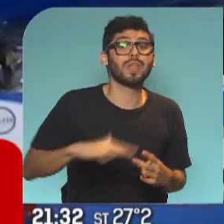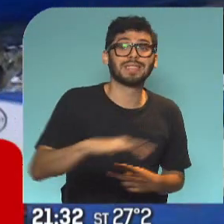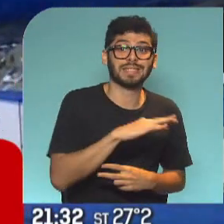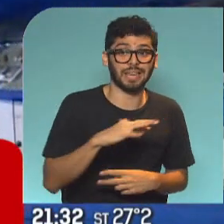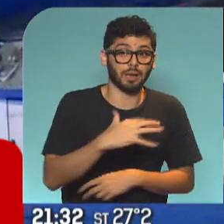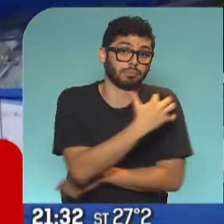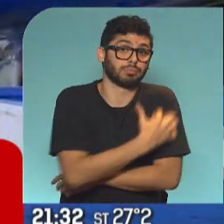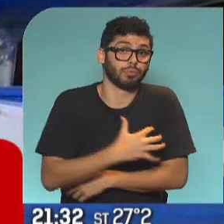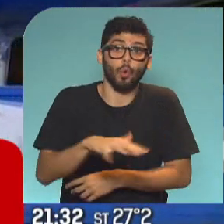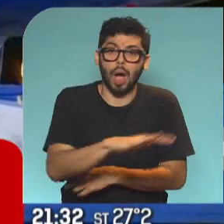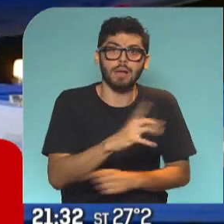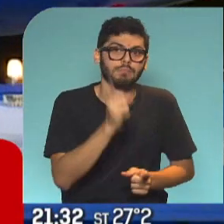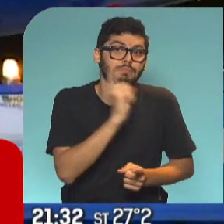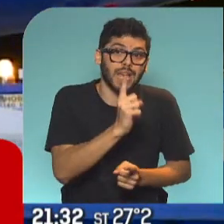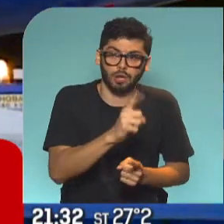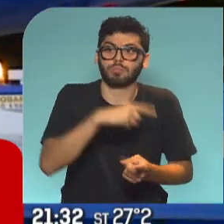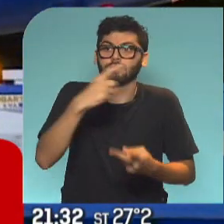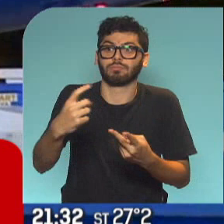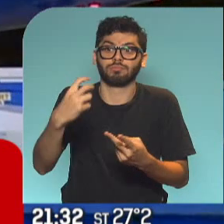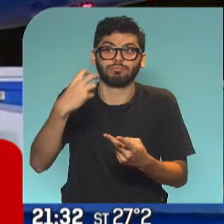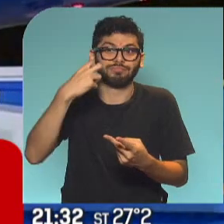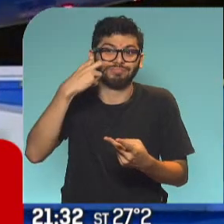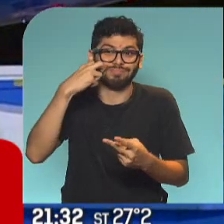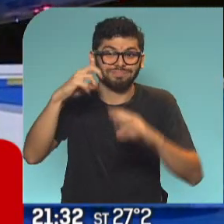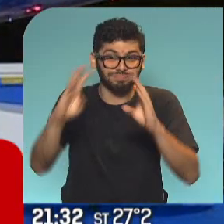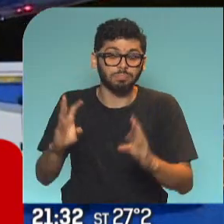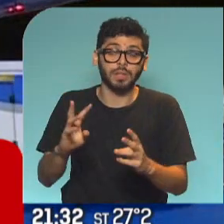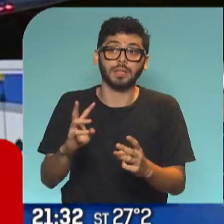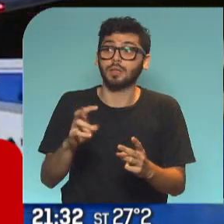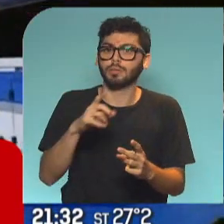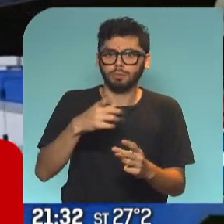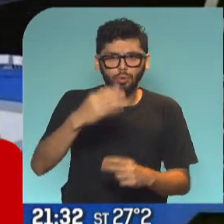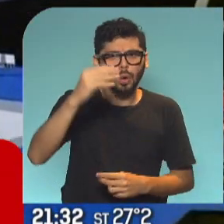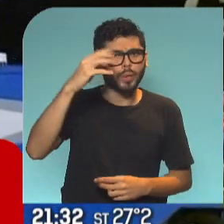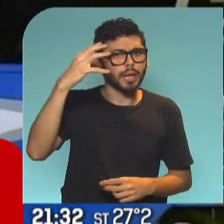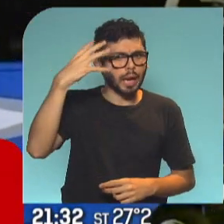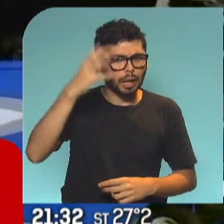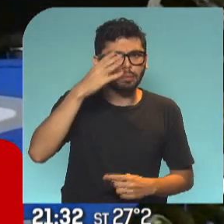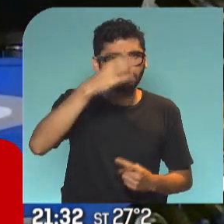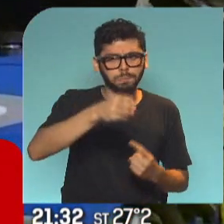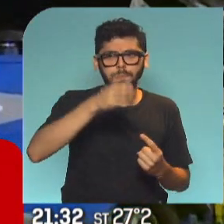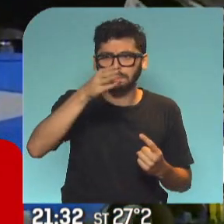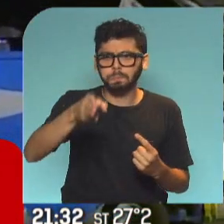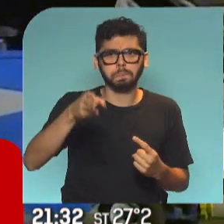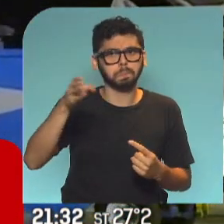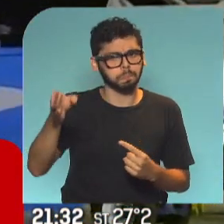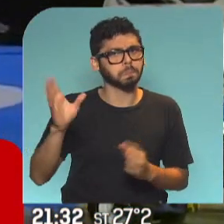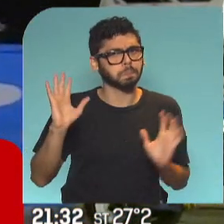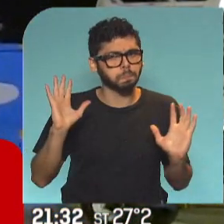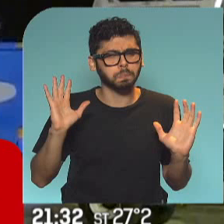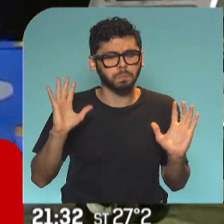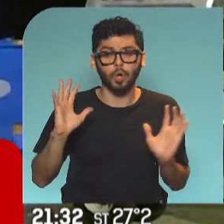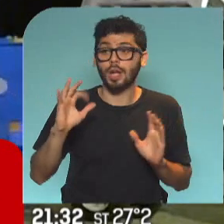país, tan afectados, y allí se la ha visto varias veces a Carla Bisotti, en un año donde seguramente desde el